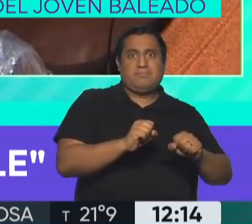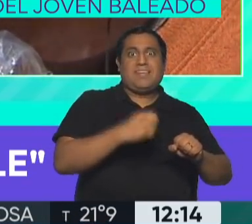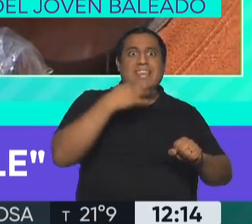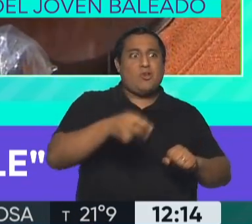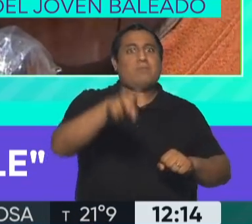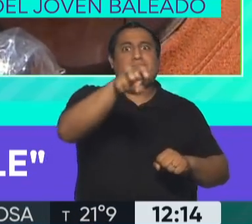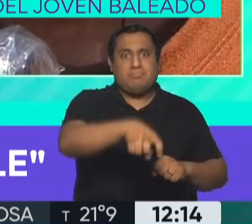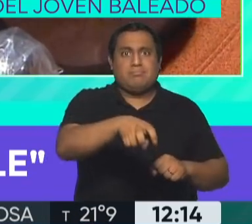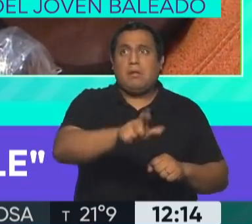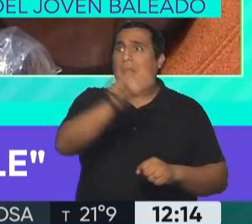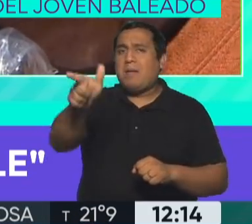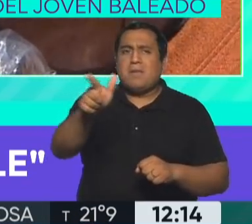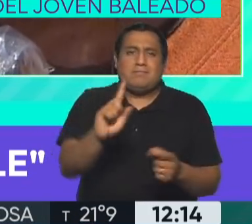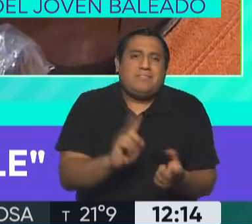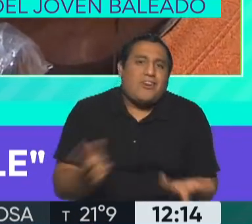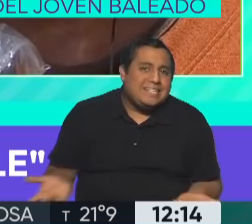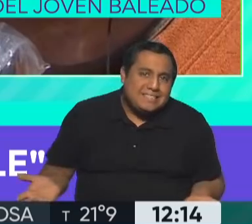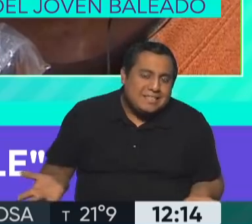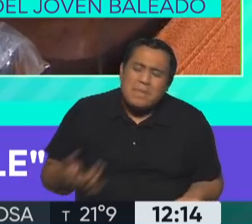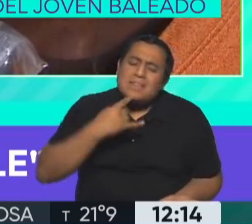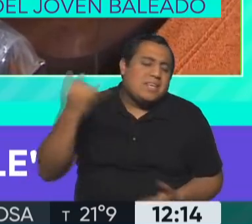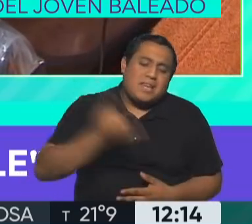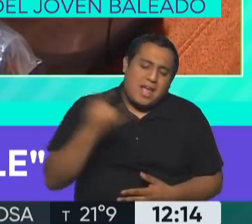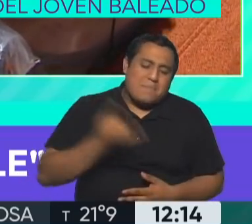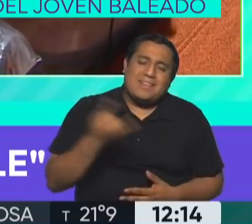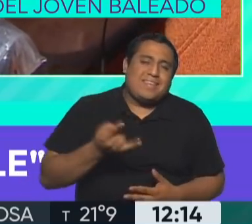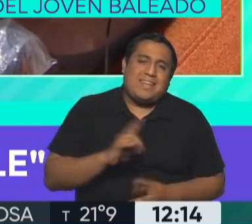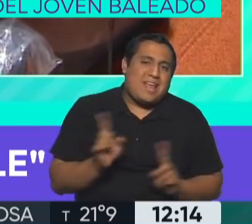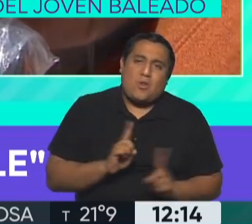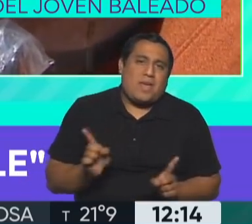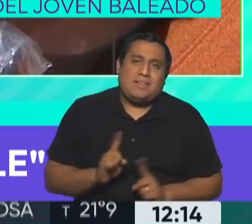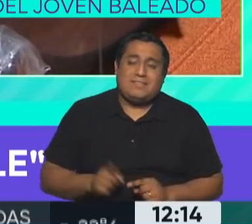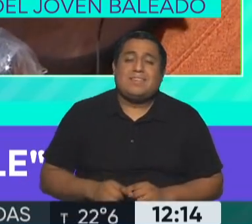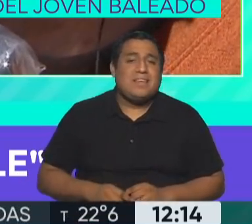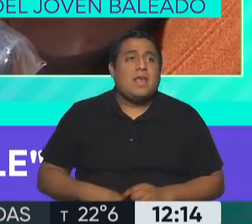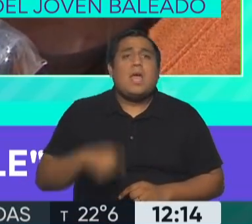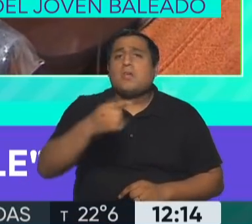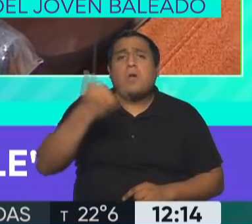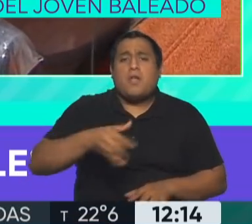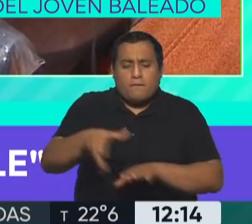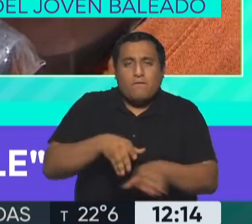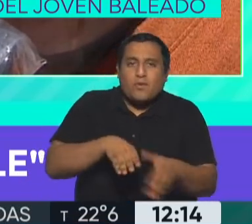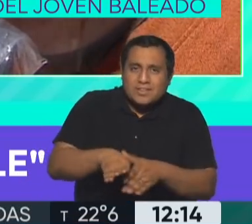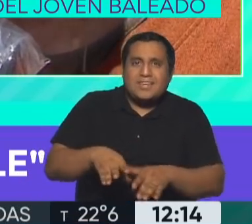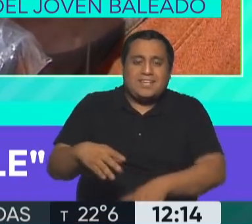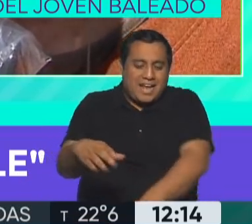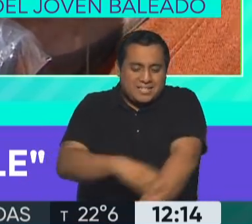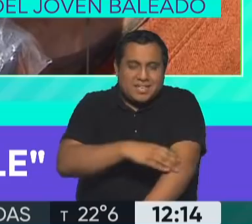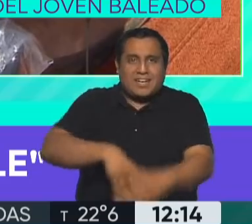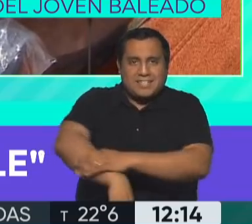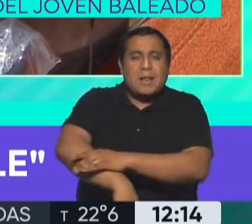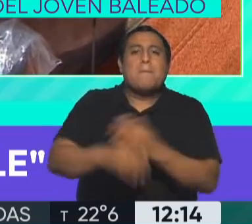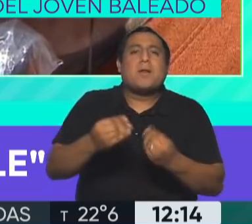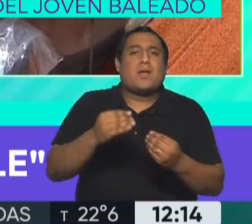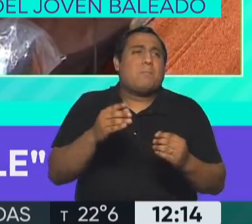es todo mentira, no había ningún arma. Ellos lo único que tenían eran botines y canilleras, nada más, porque venían de